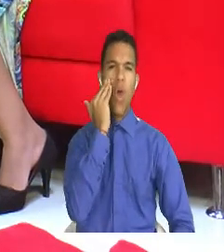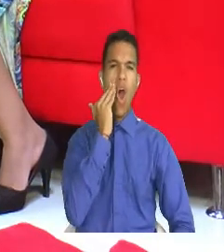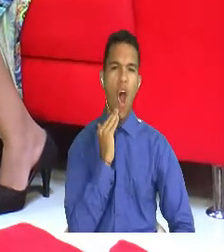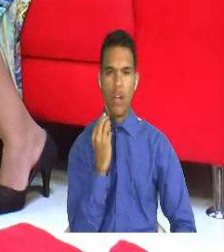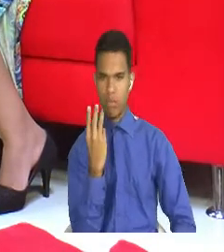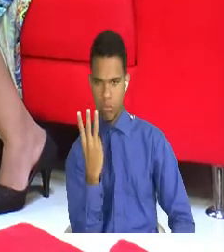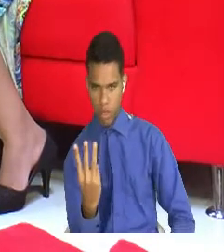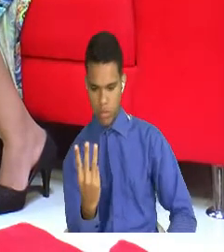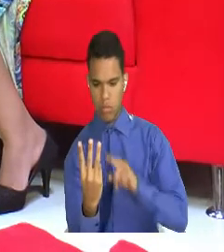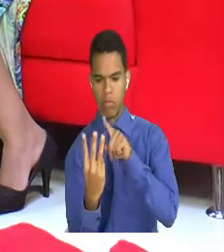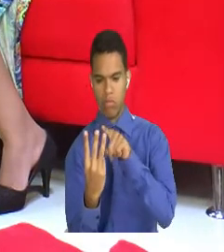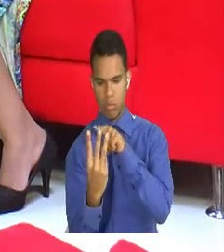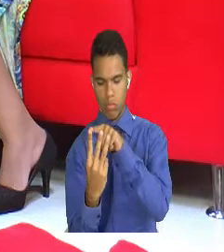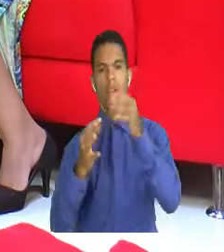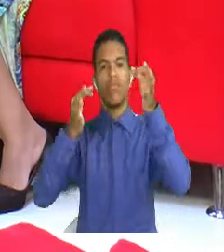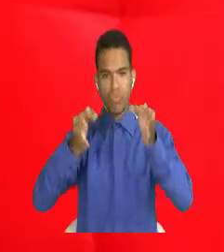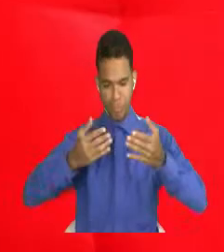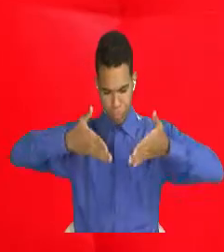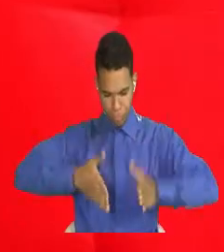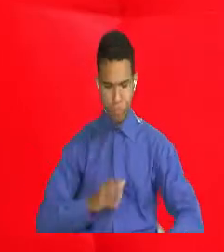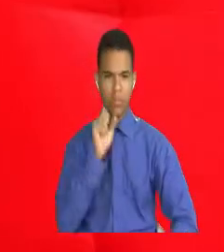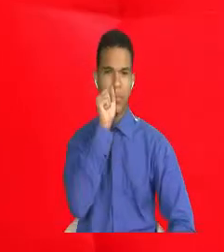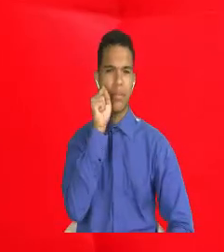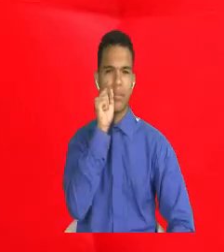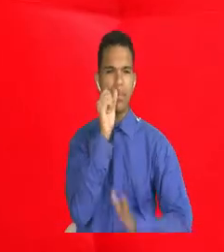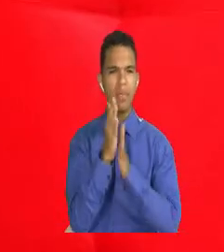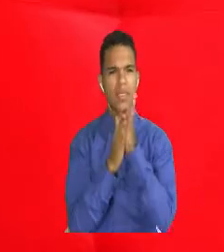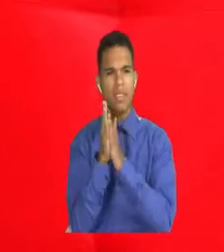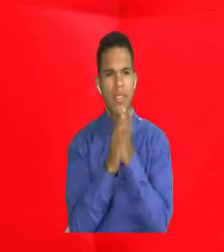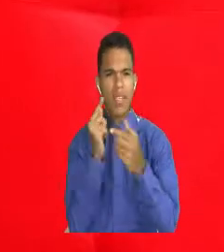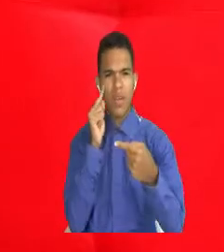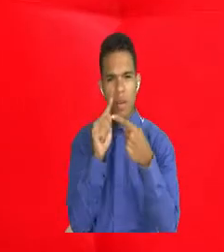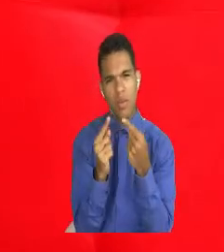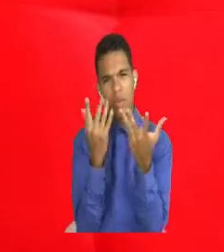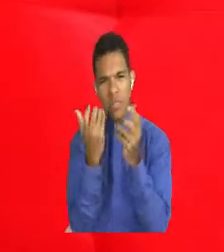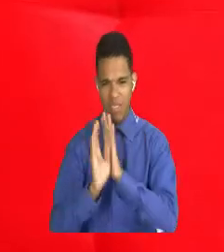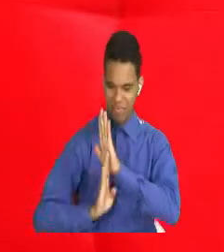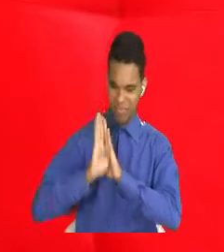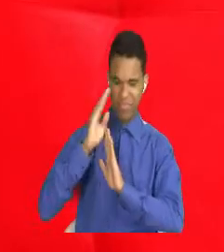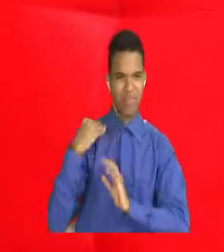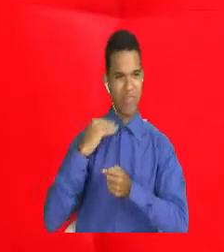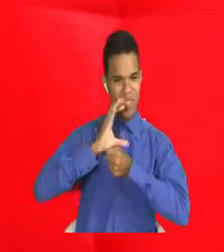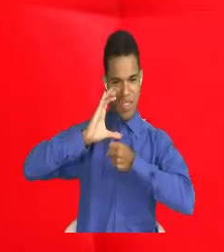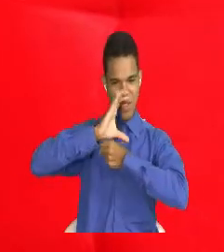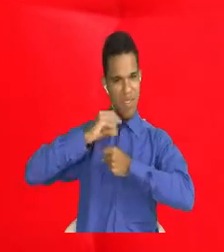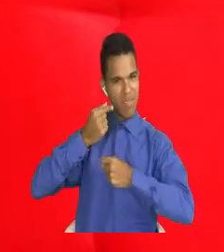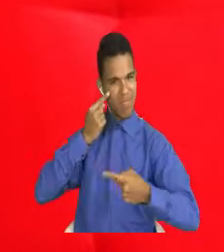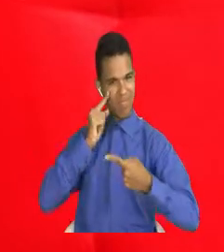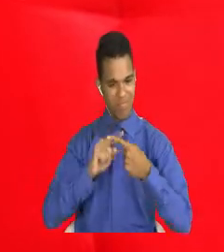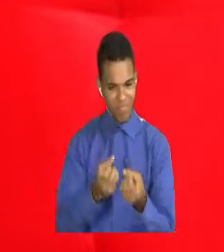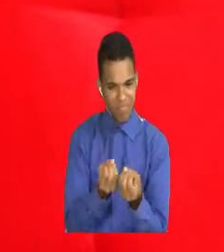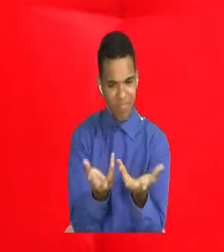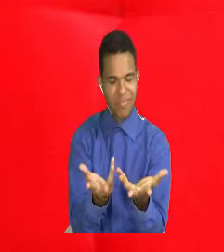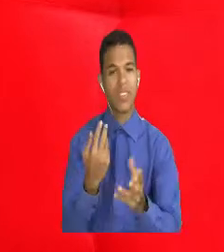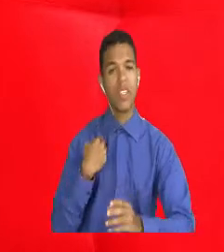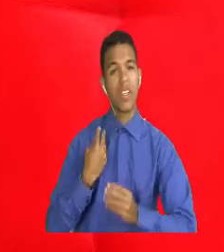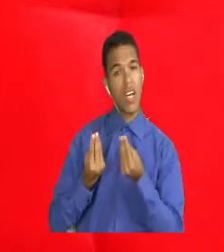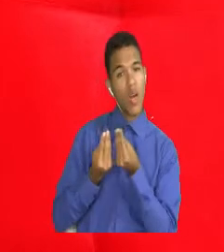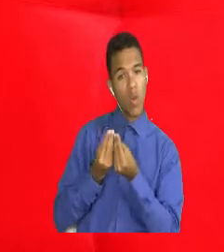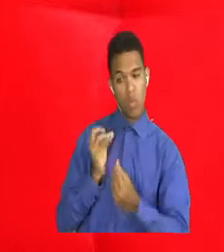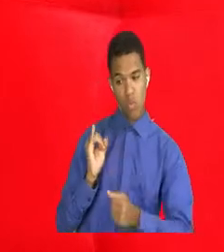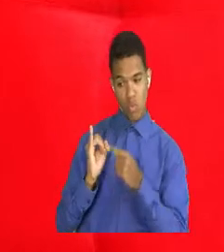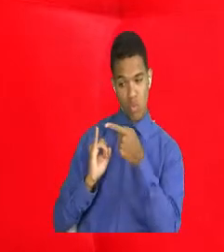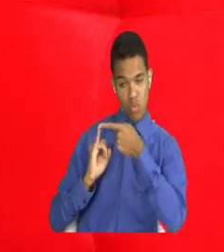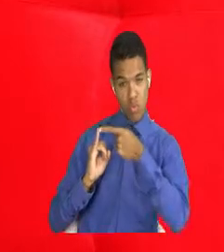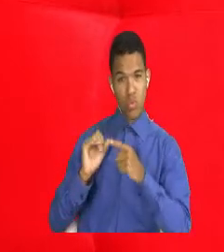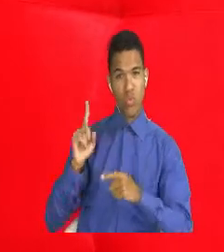barranqueños con ganas de emprender y pues hacer algo por la ciudad. Tenemos uno de los compañeros, es diseñador gráfico, y